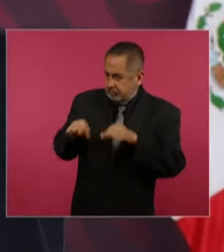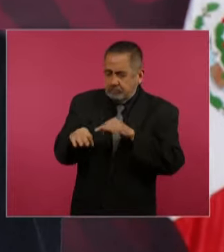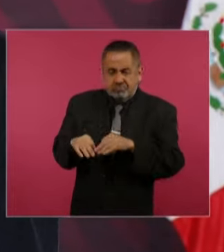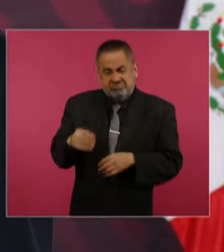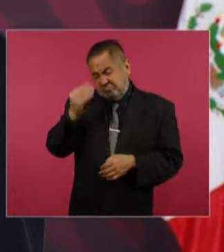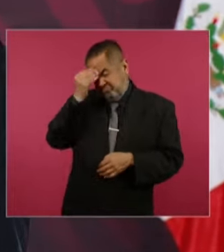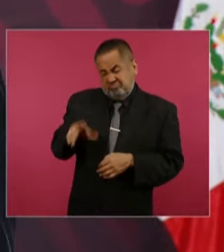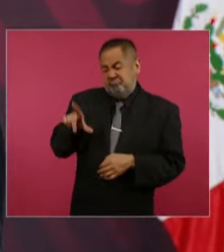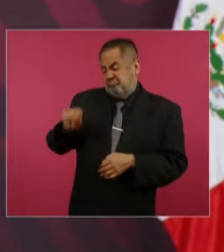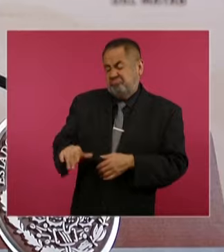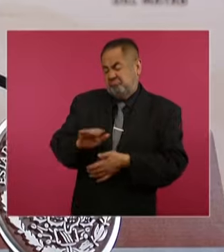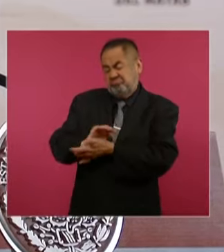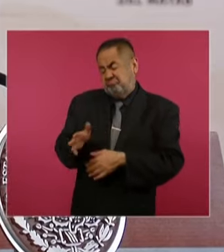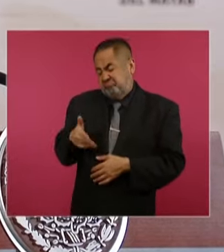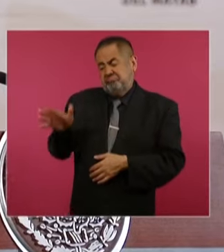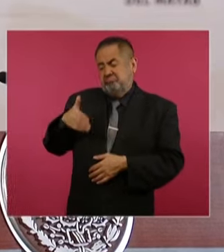tratados